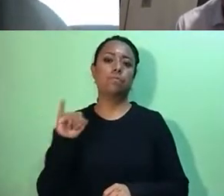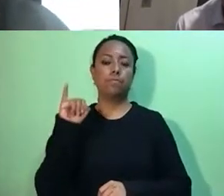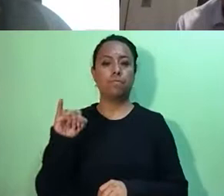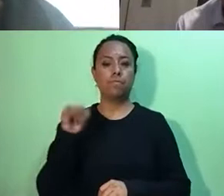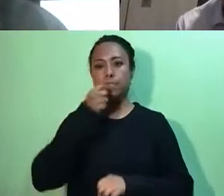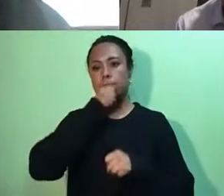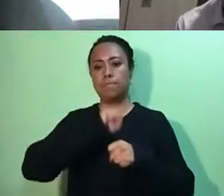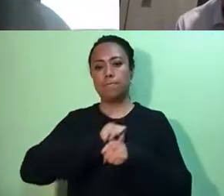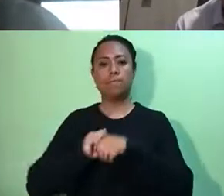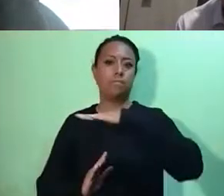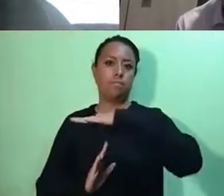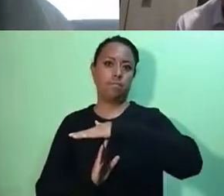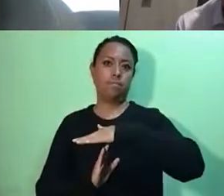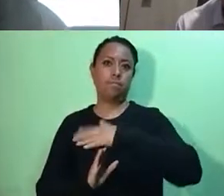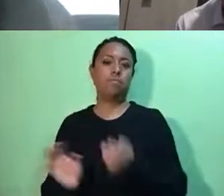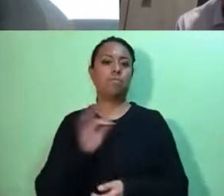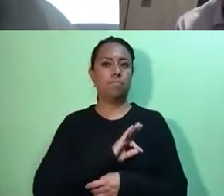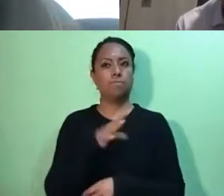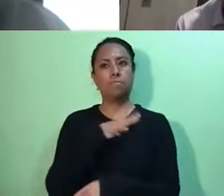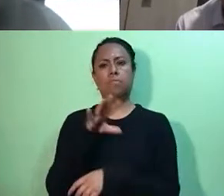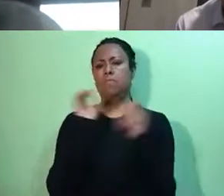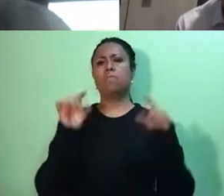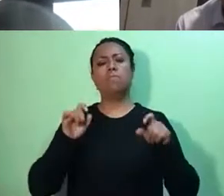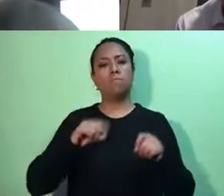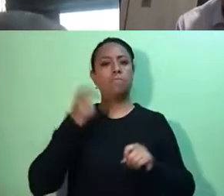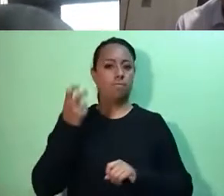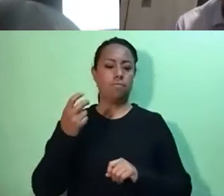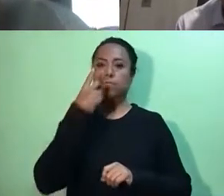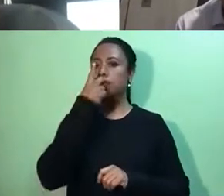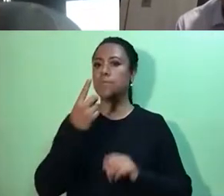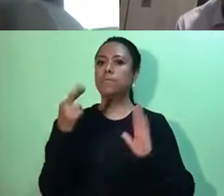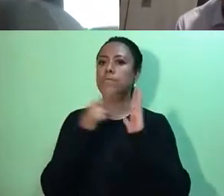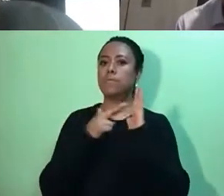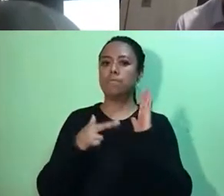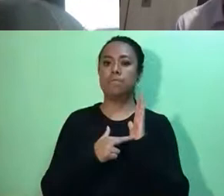pueda fungir la misma, porque bueno, así lo marca el reglamento.